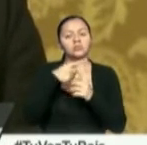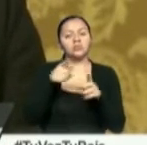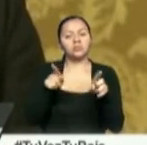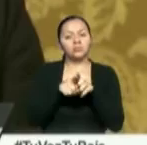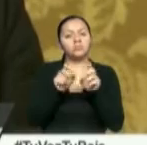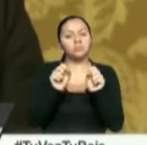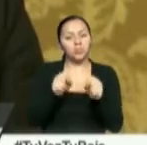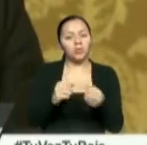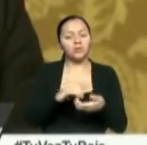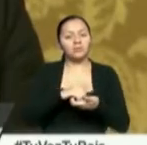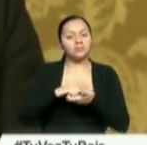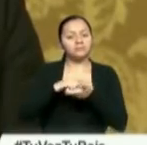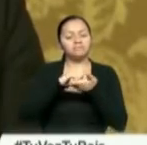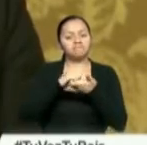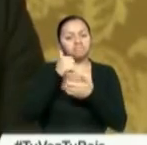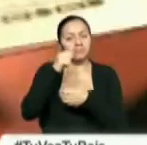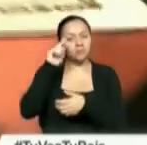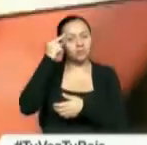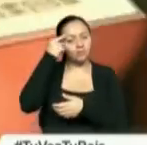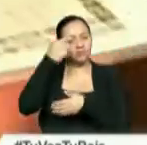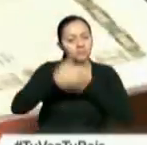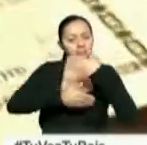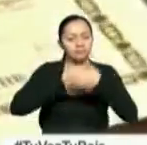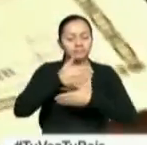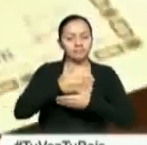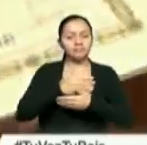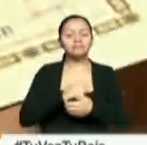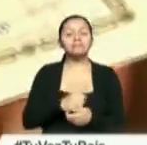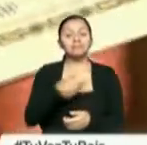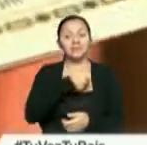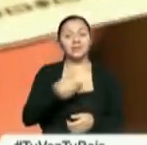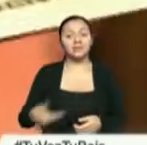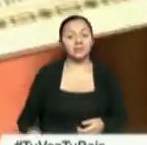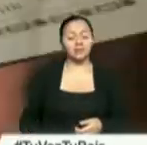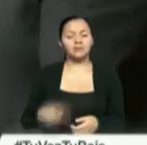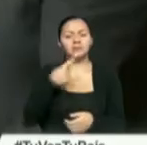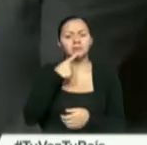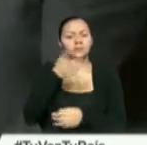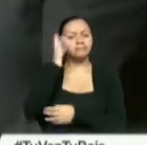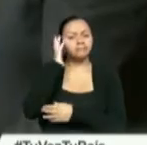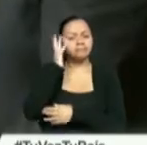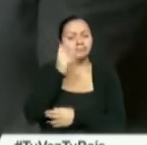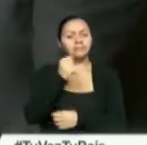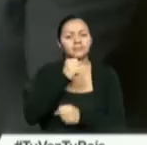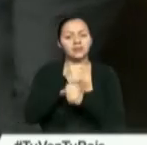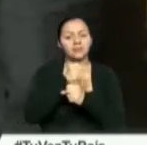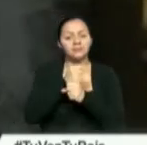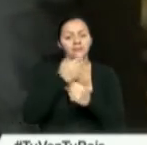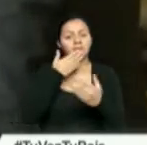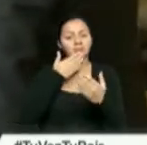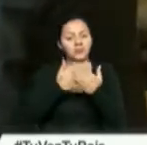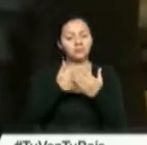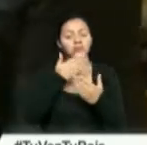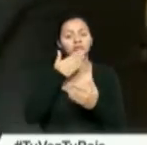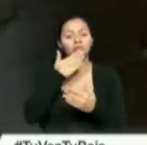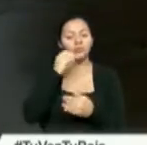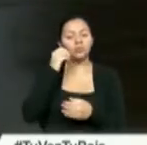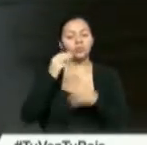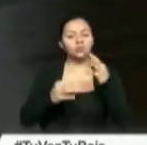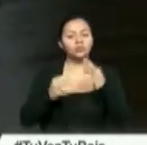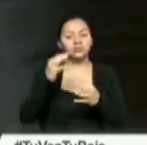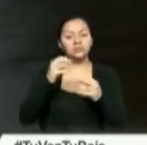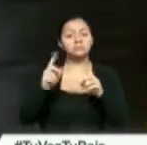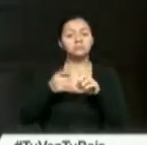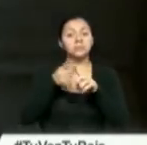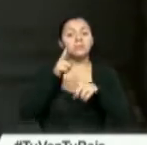se pueda consolidar la buena gobernanza de la región el jefe de estado resaltó la labor realizada en materia de justicia y agradeció el galardón que por